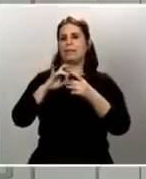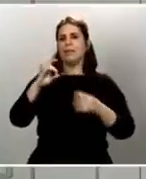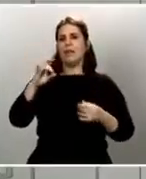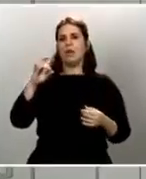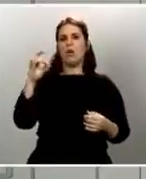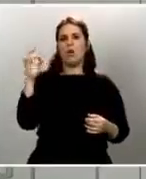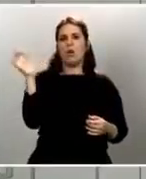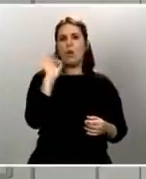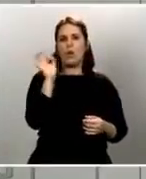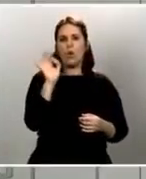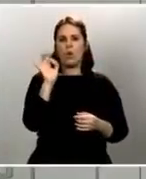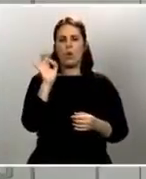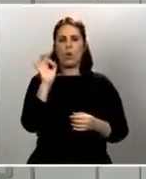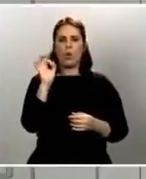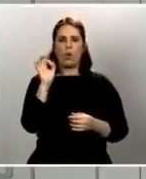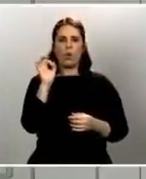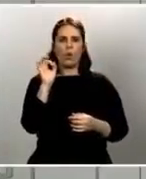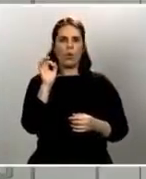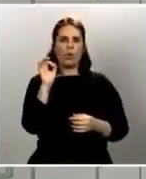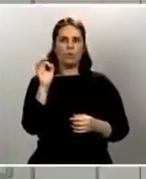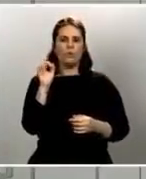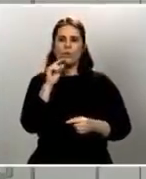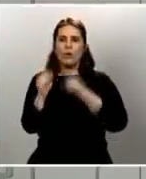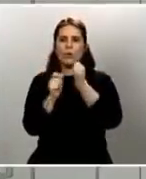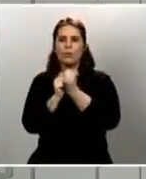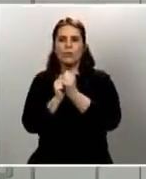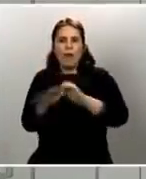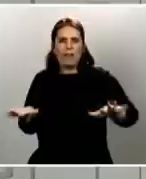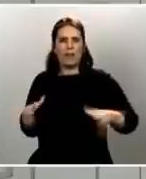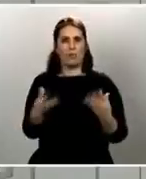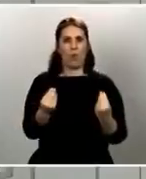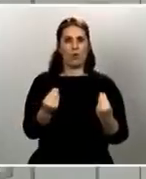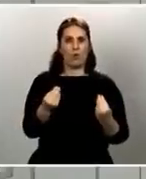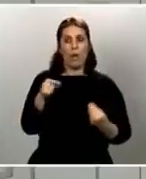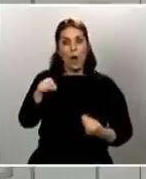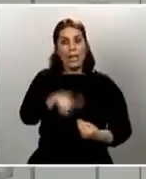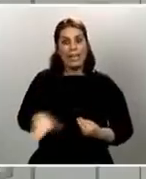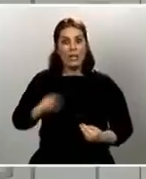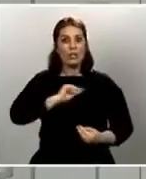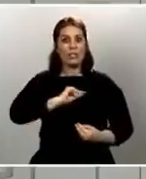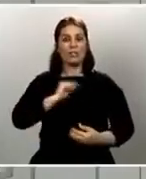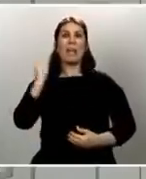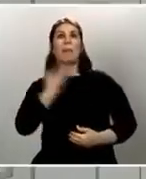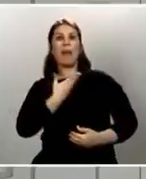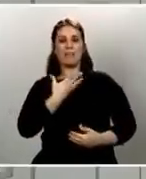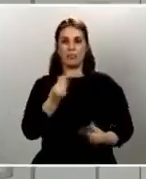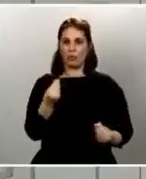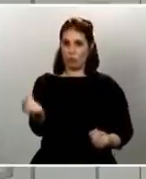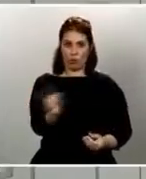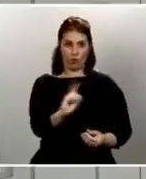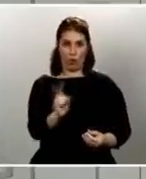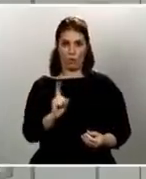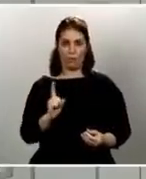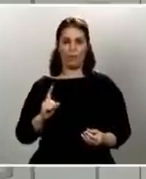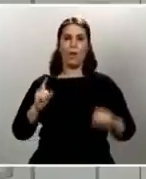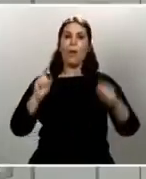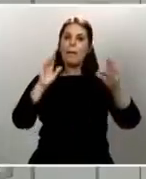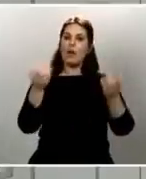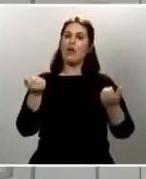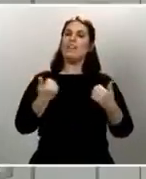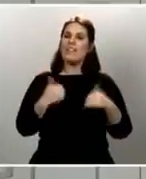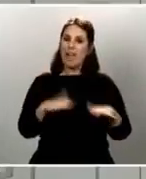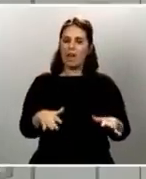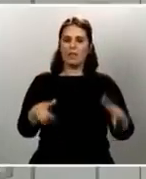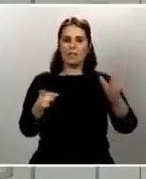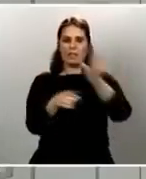aunque non les afecte moito. E, por tanto, unha vez que llevamos seis semanas en a que tampouco habido